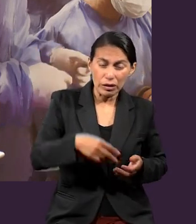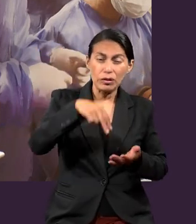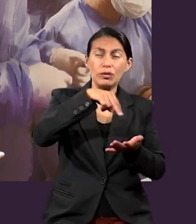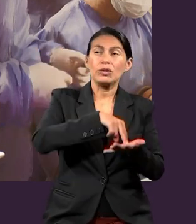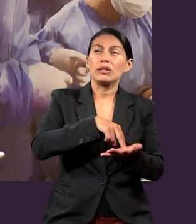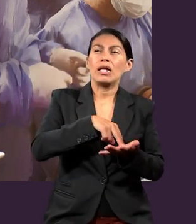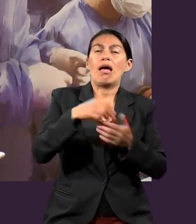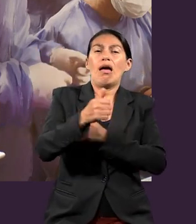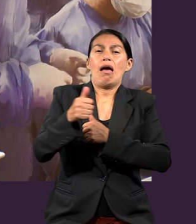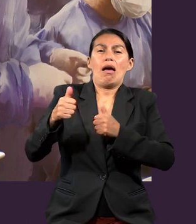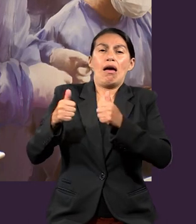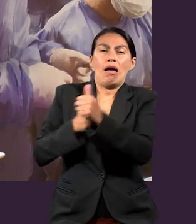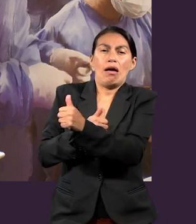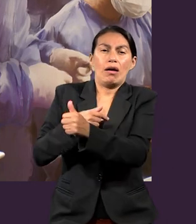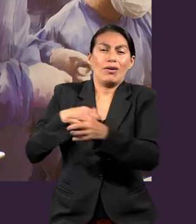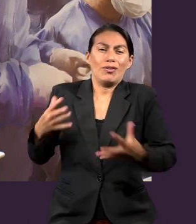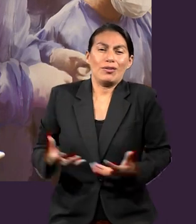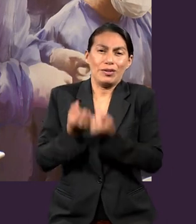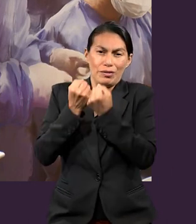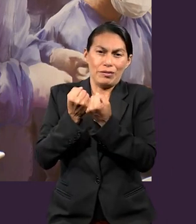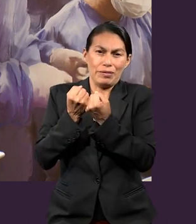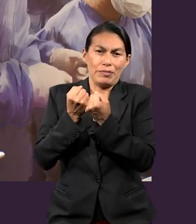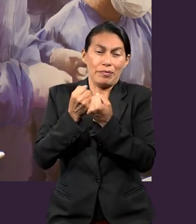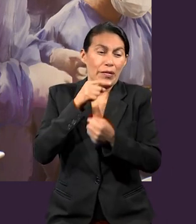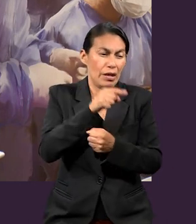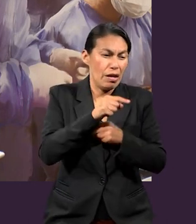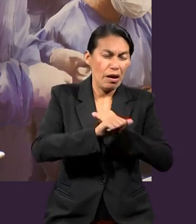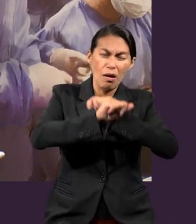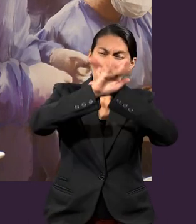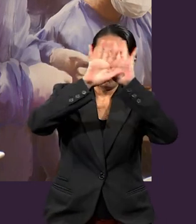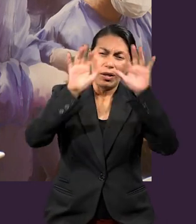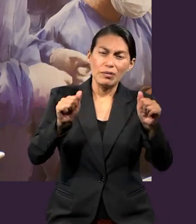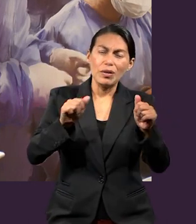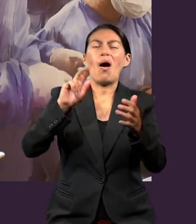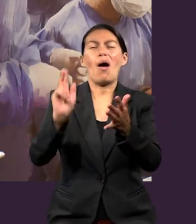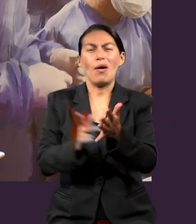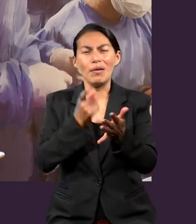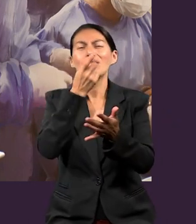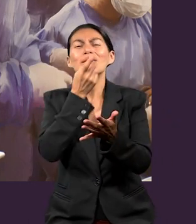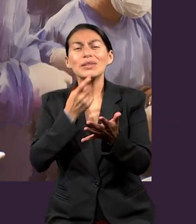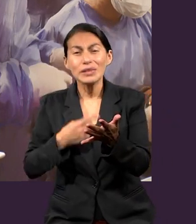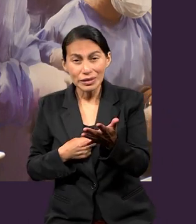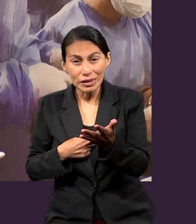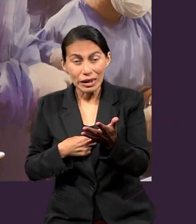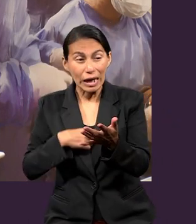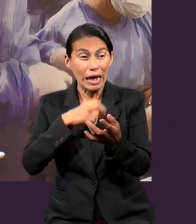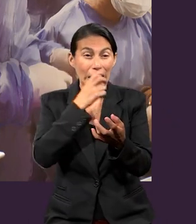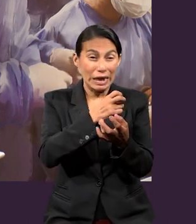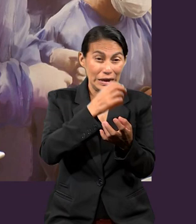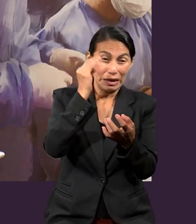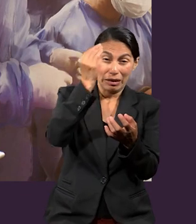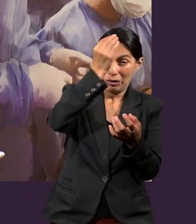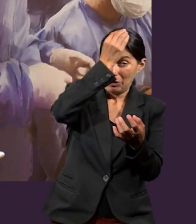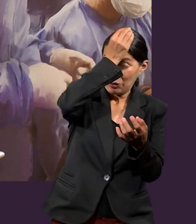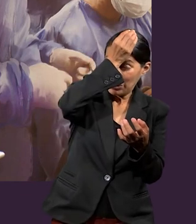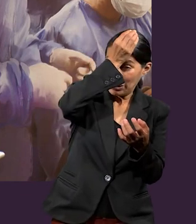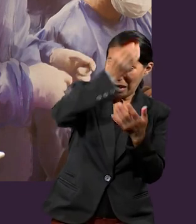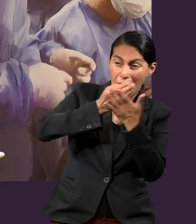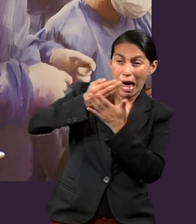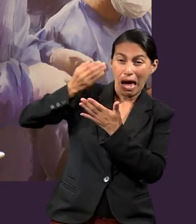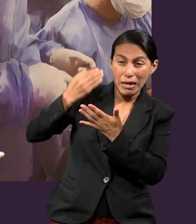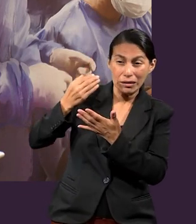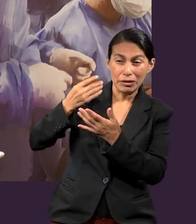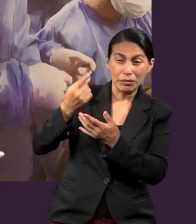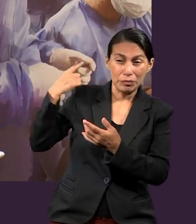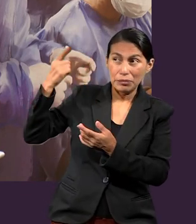el precio por nuestra salvación. Y qué mejor que en el Apocalipsis se nos recuerde que ese Cordero es el que nos dio la salvación,